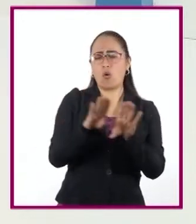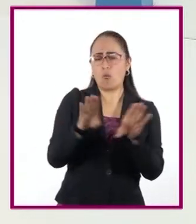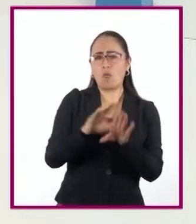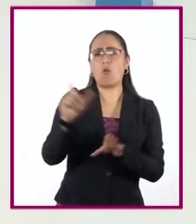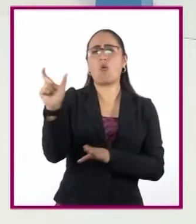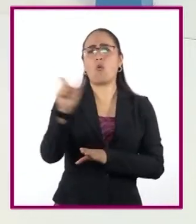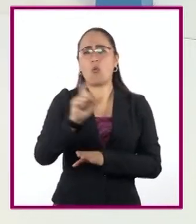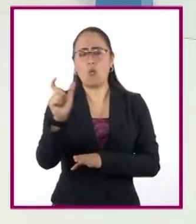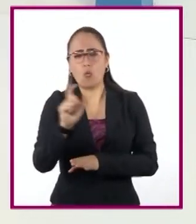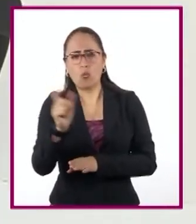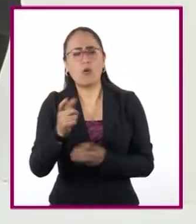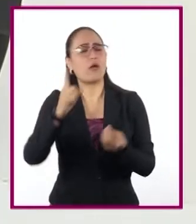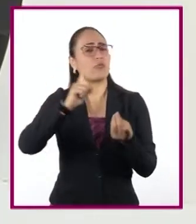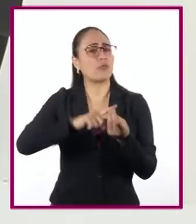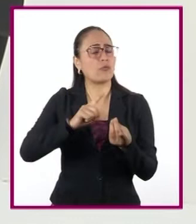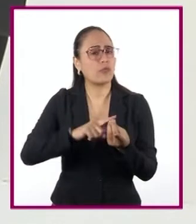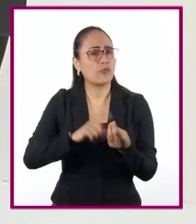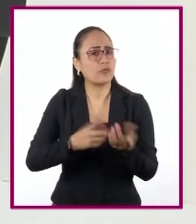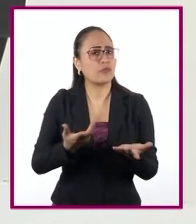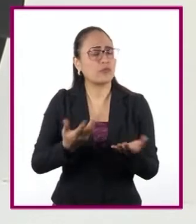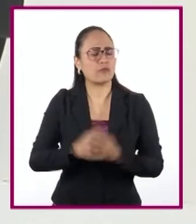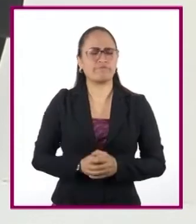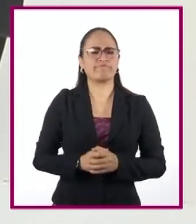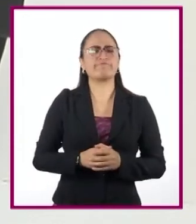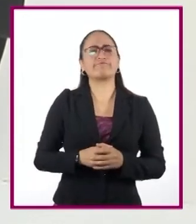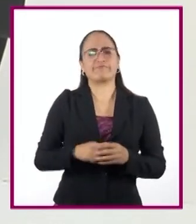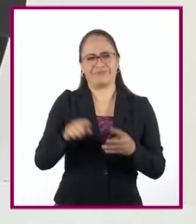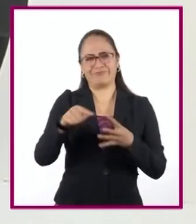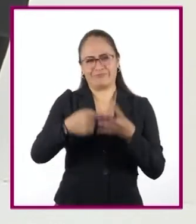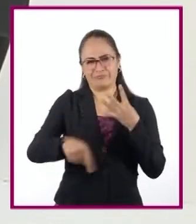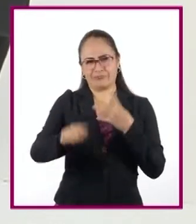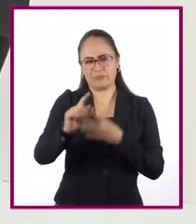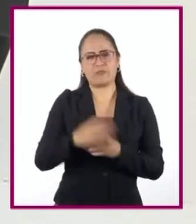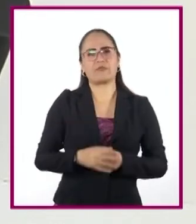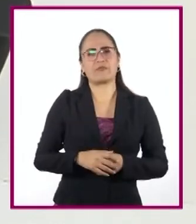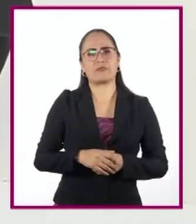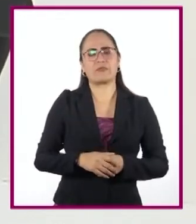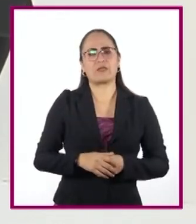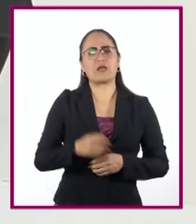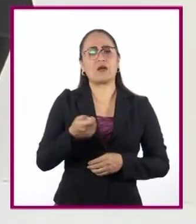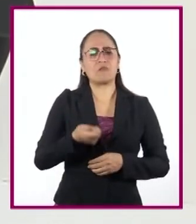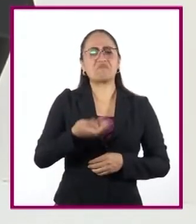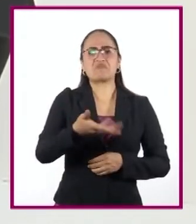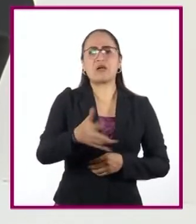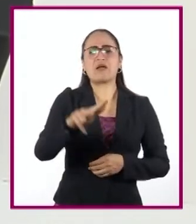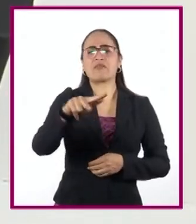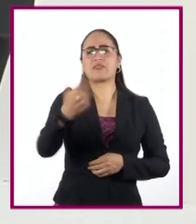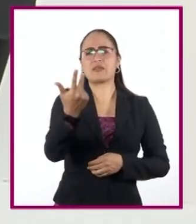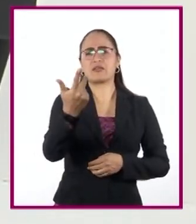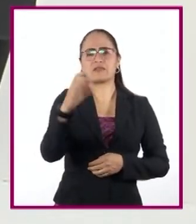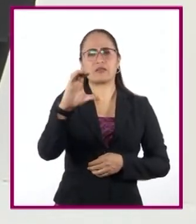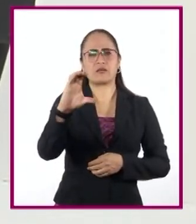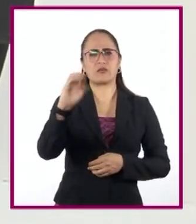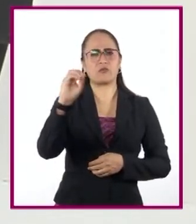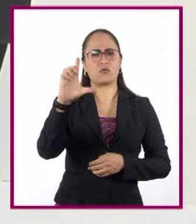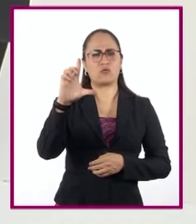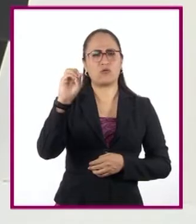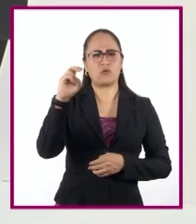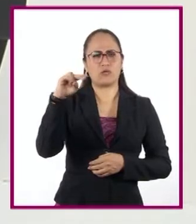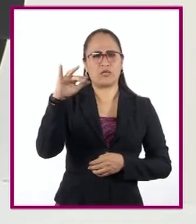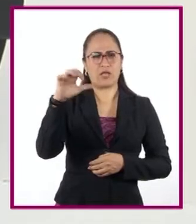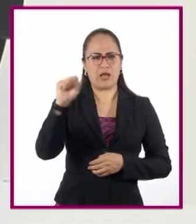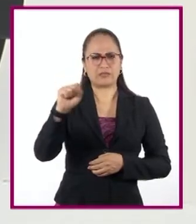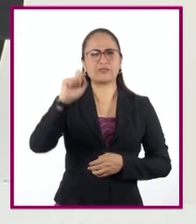nacieron las 13 colonias? Hemos de mencionar que el nombre 13 colonias se le ha dado a